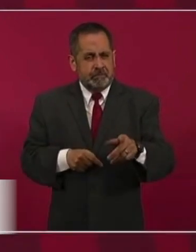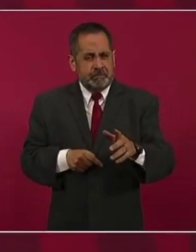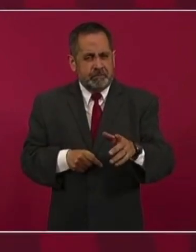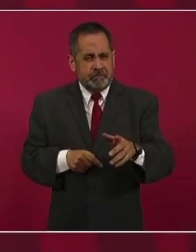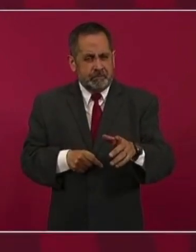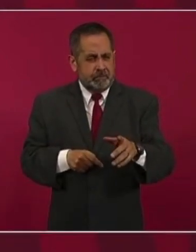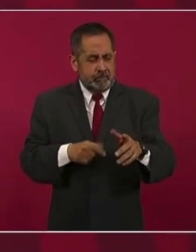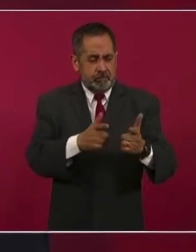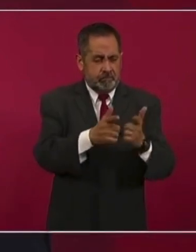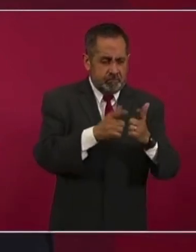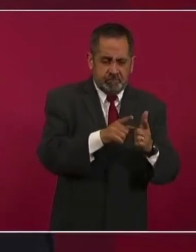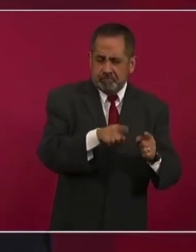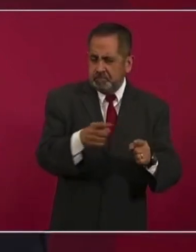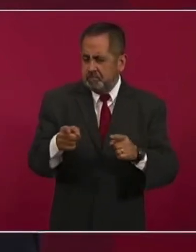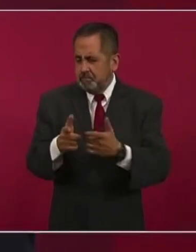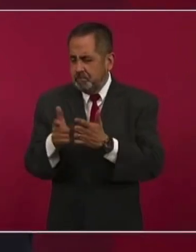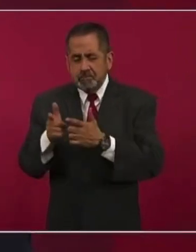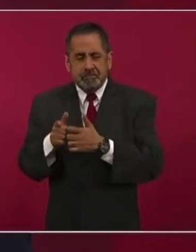contra otro